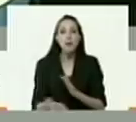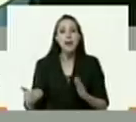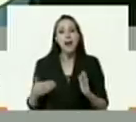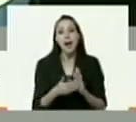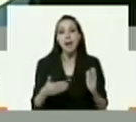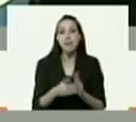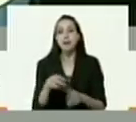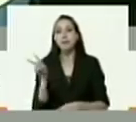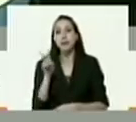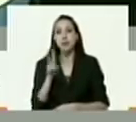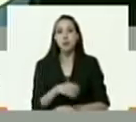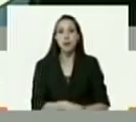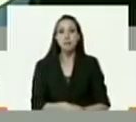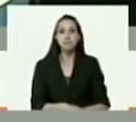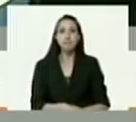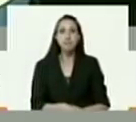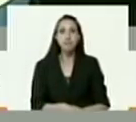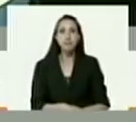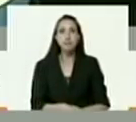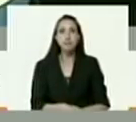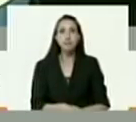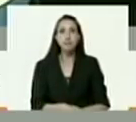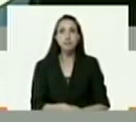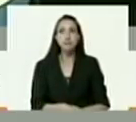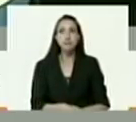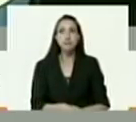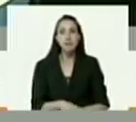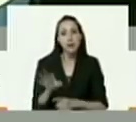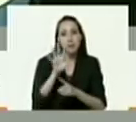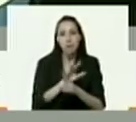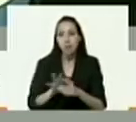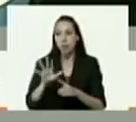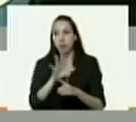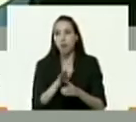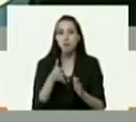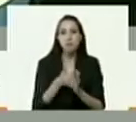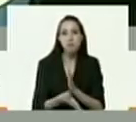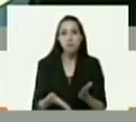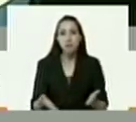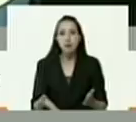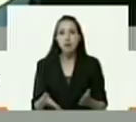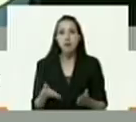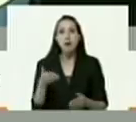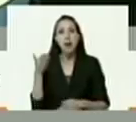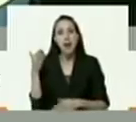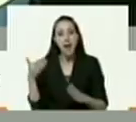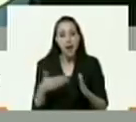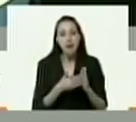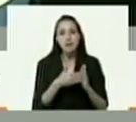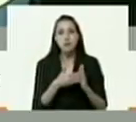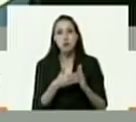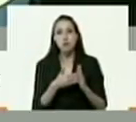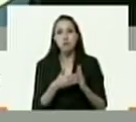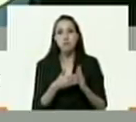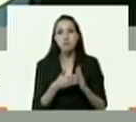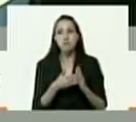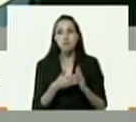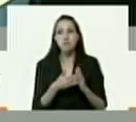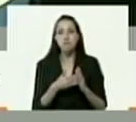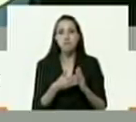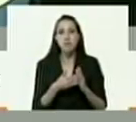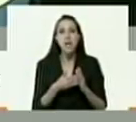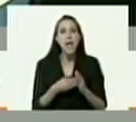Venezuela. Entonces, es prestarse a la agresión, prestarse a que